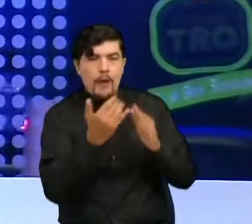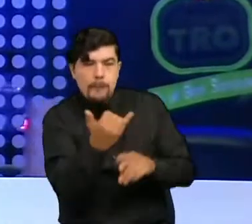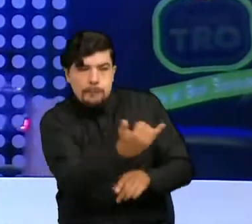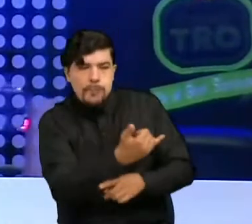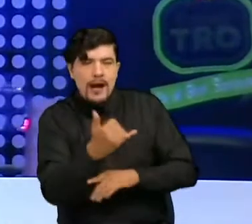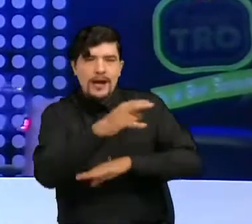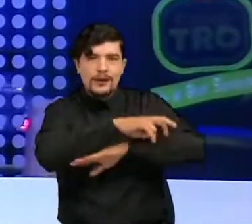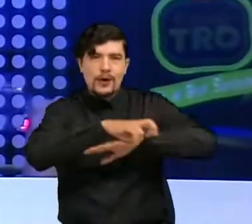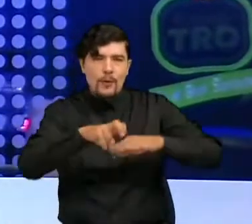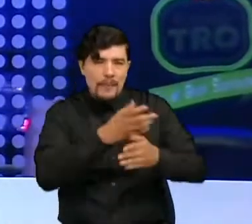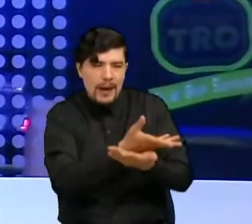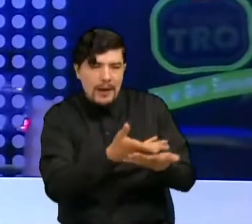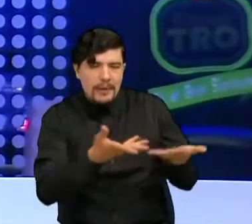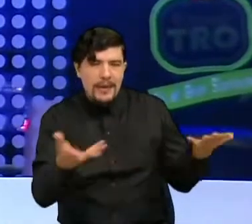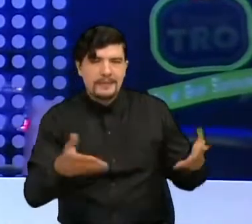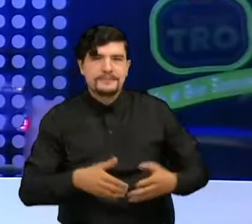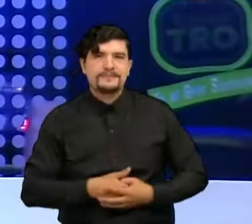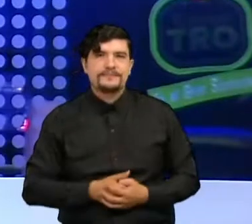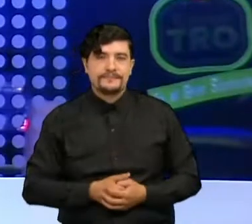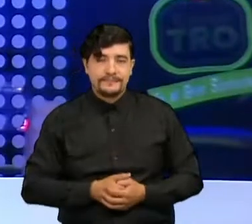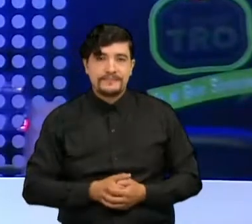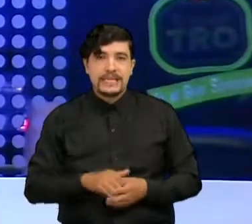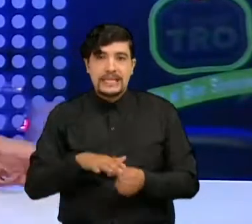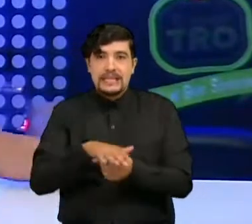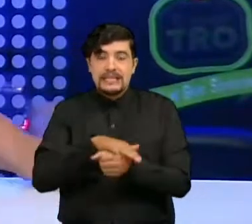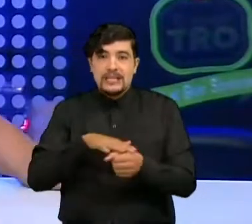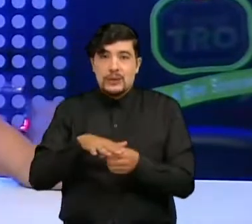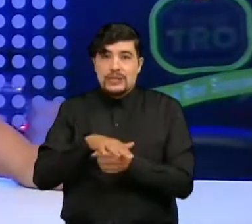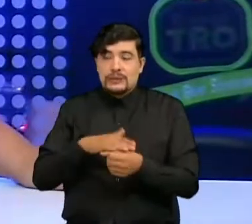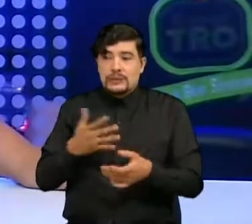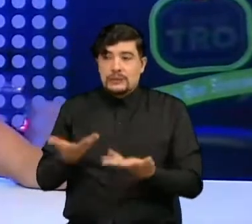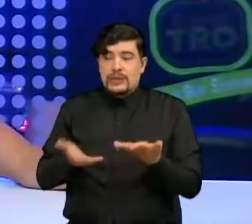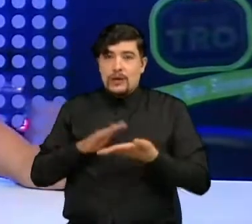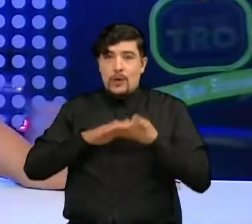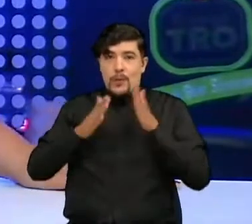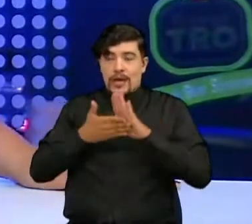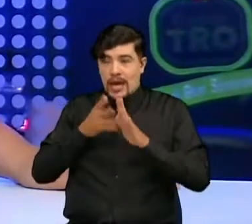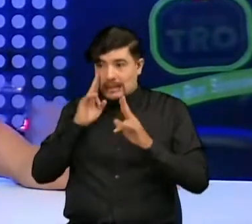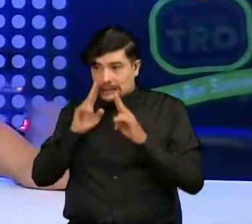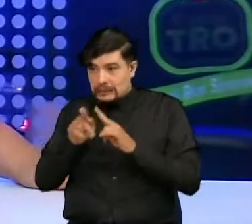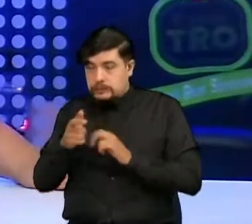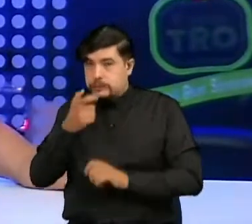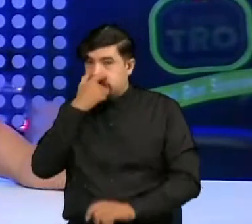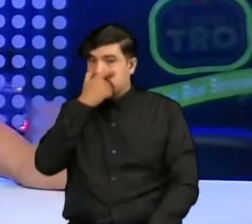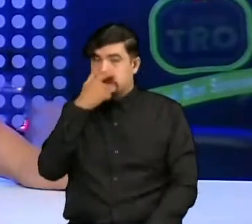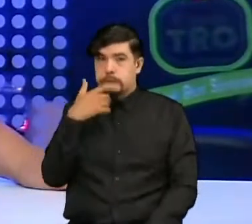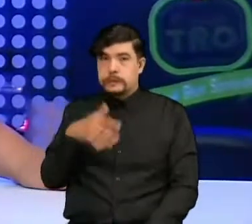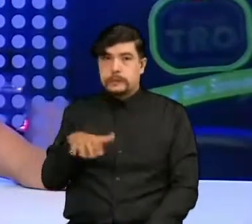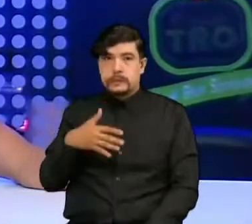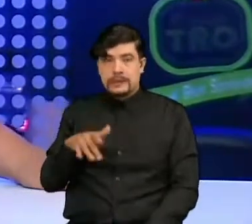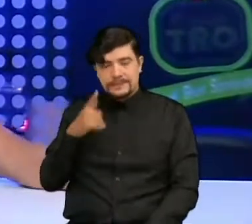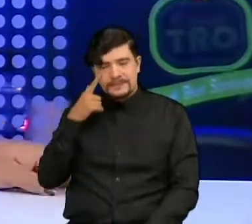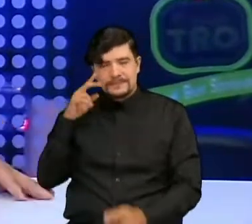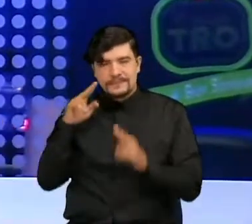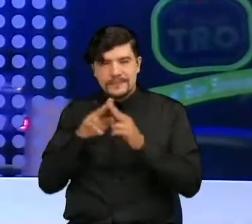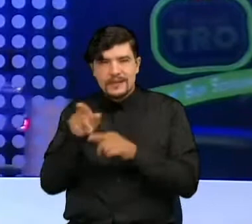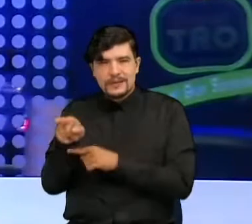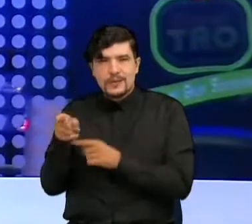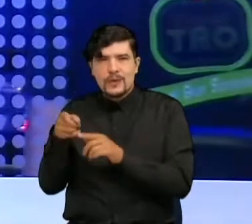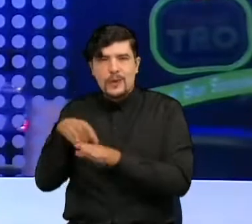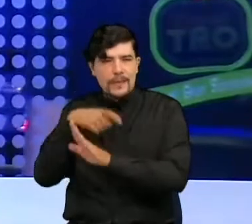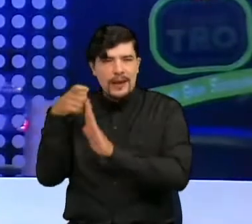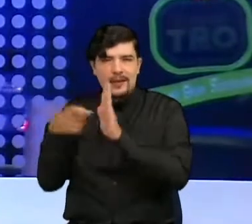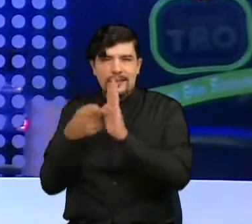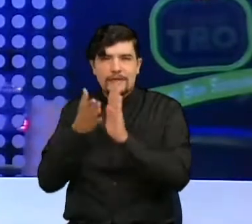hurtaron varios elementos. La situación dejó consternado a los habitantes de esa comunidad educativa. A esa hora vamos con nuestra corresponsal en la ciudad